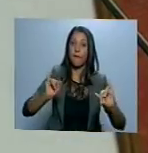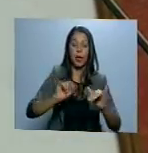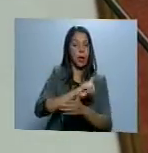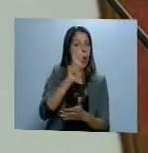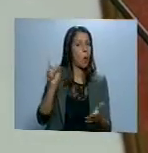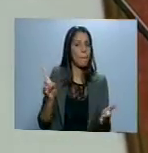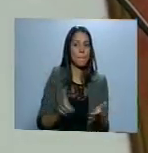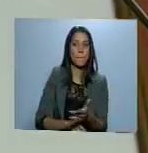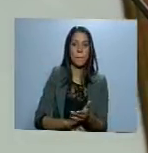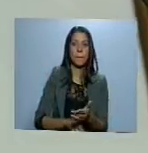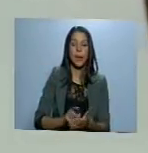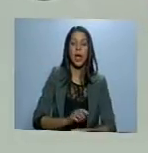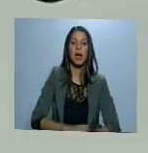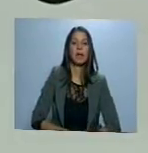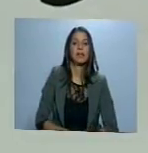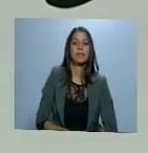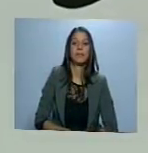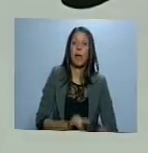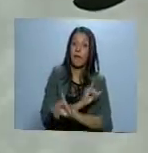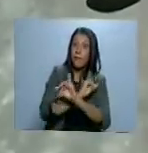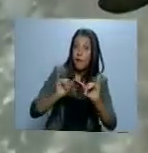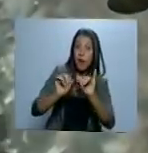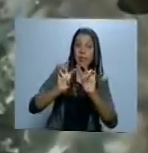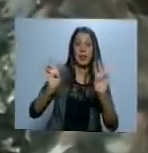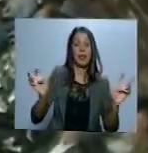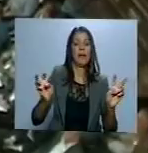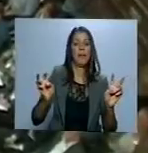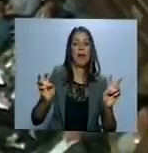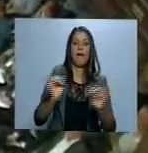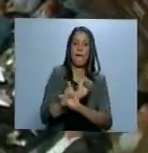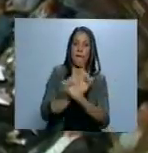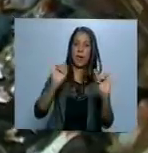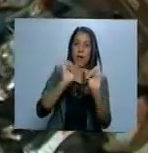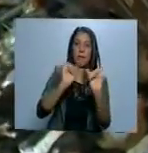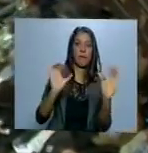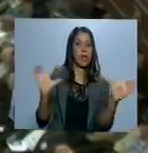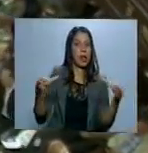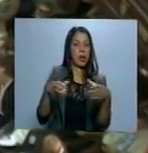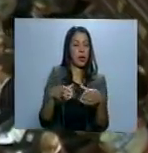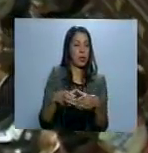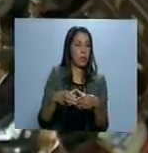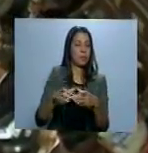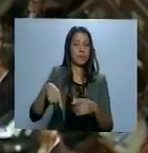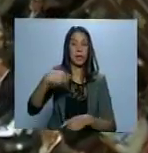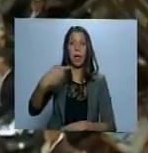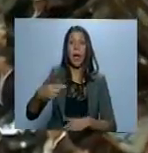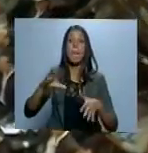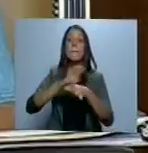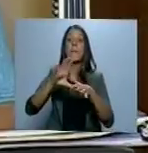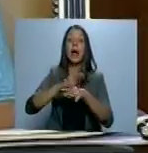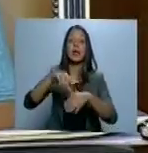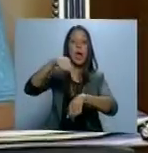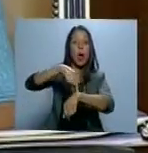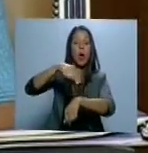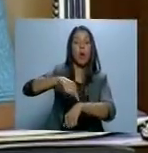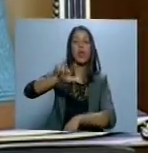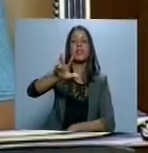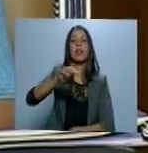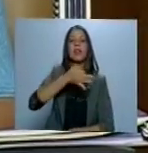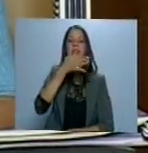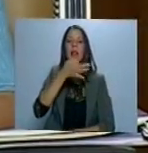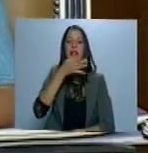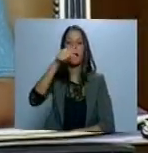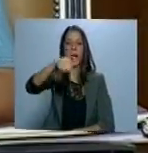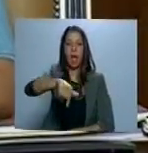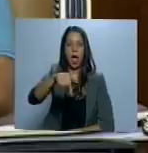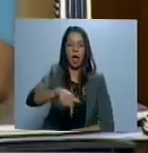totalidad, presidenta. Agotada la materia, se levanta la sesión y se convoca para el próximo martes a las 3 de la tarde en este salón